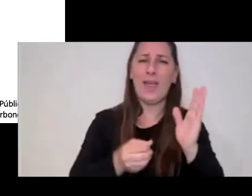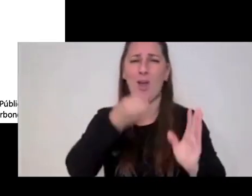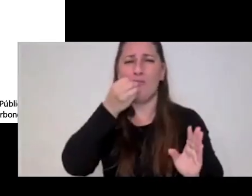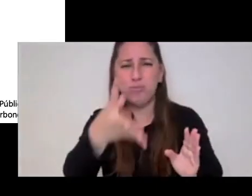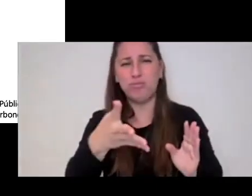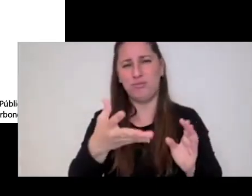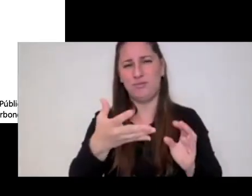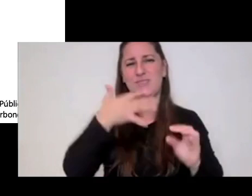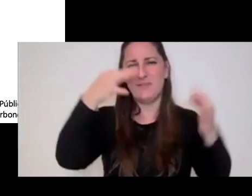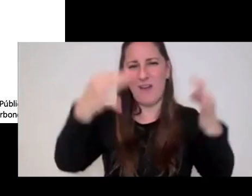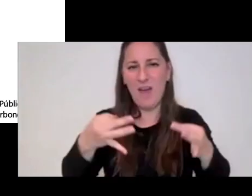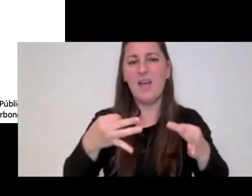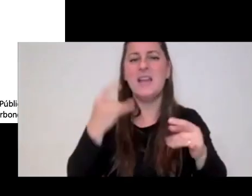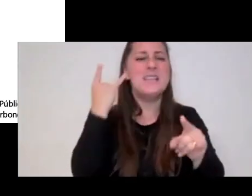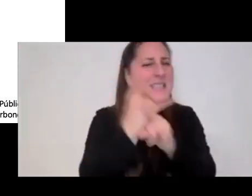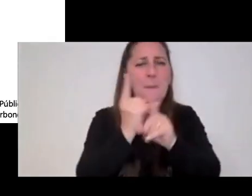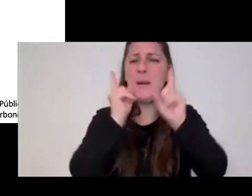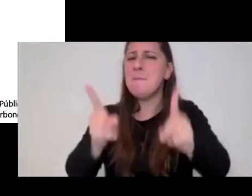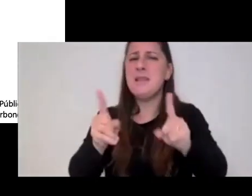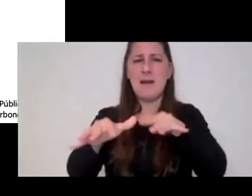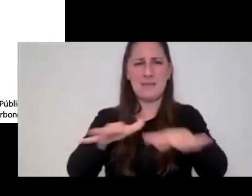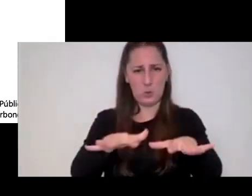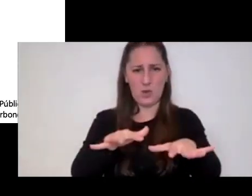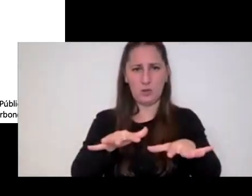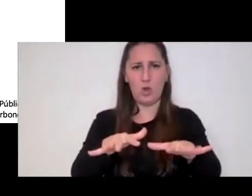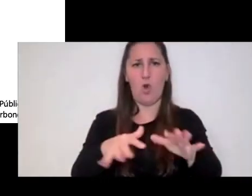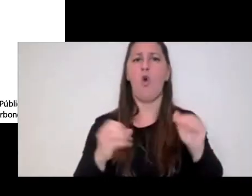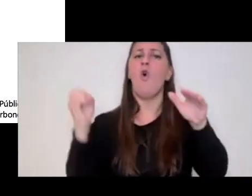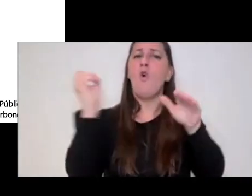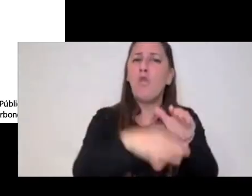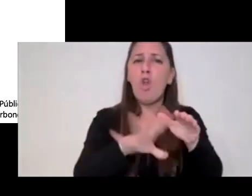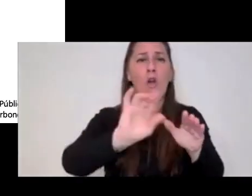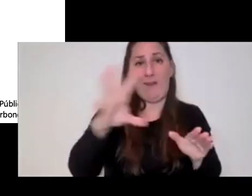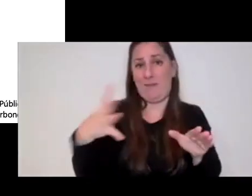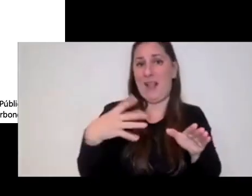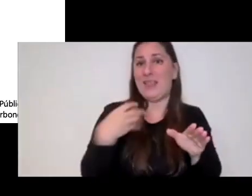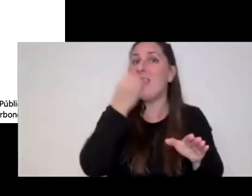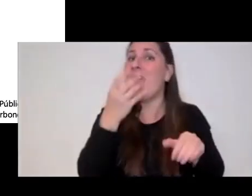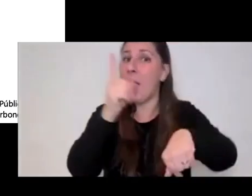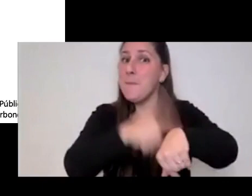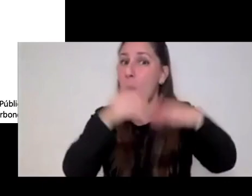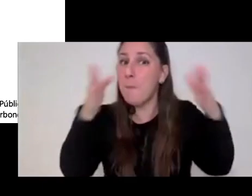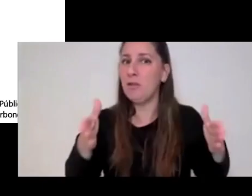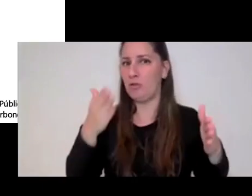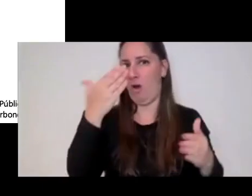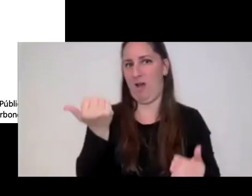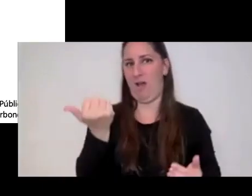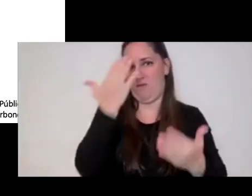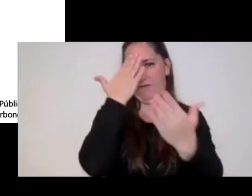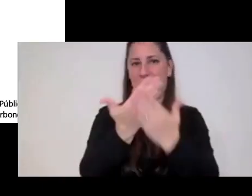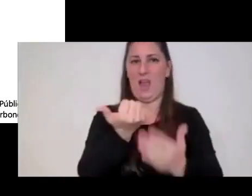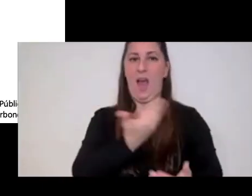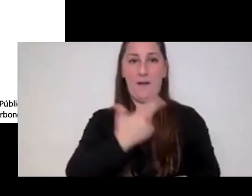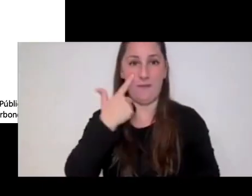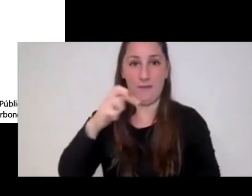de la misma situación, la exteriorización de fondos no declarados oportunamente ante la autoridad fiscal, en este caso